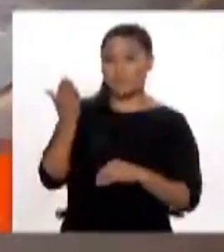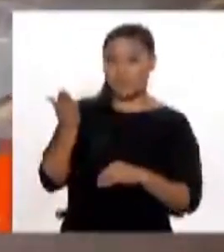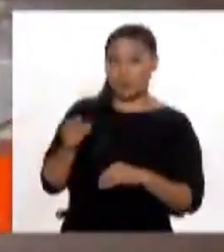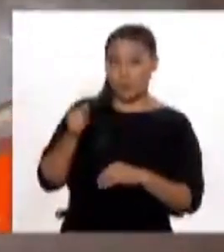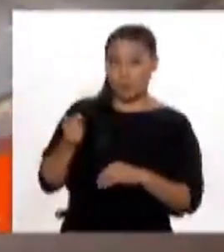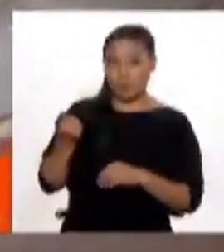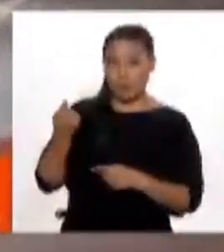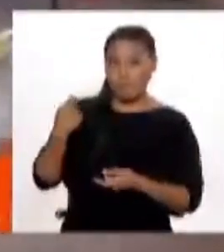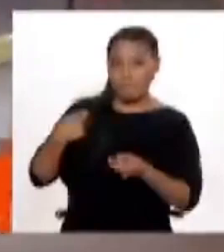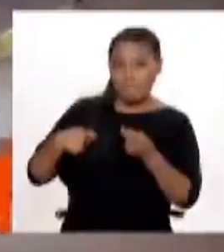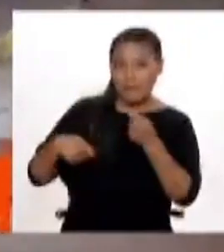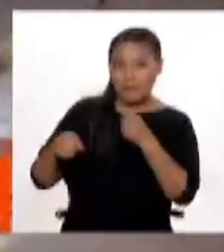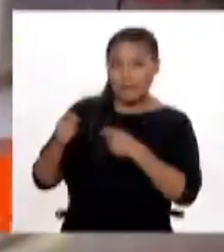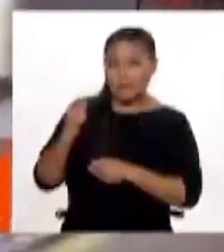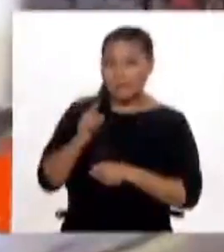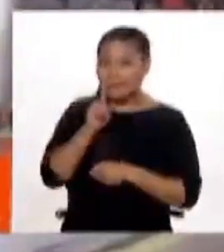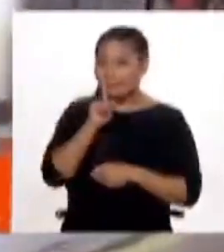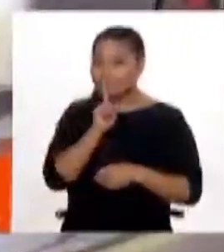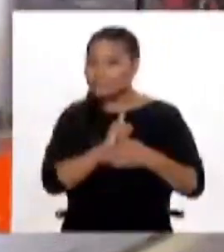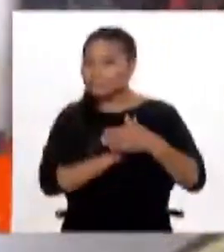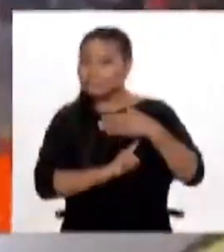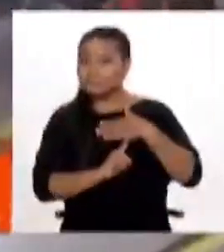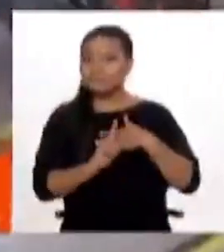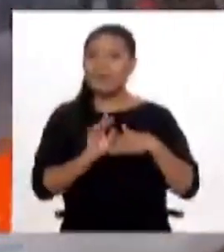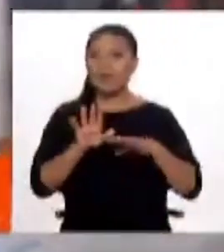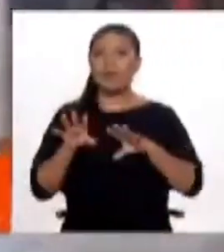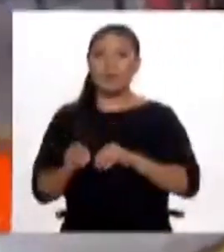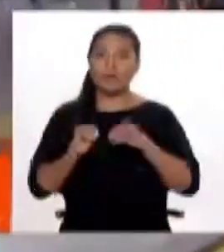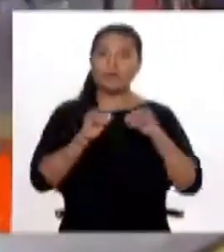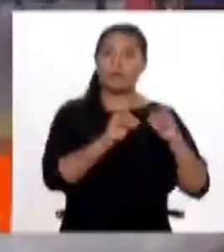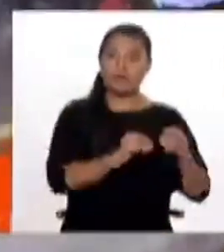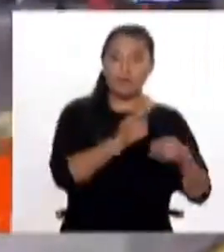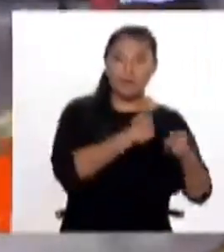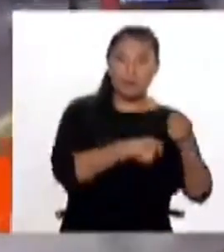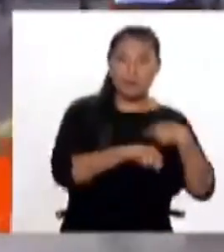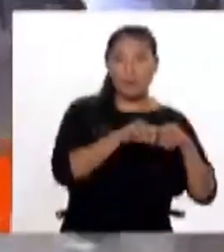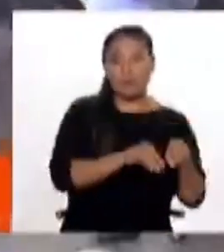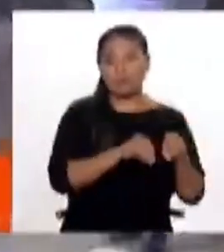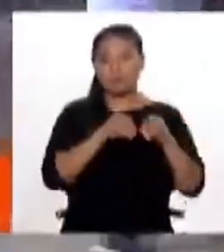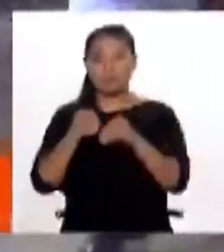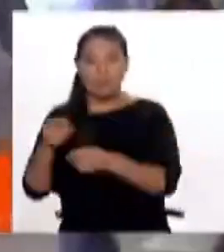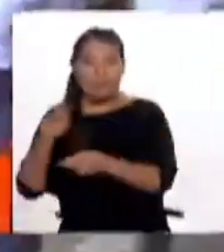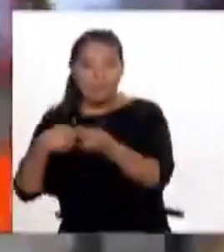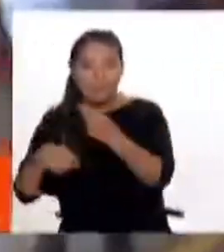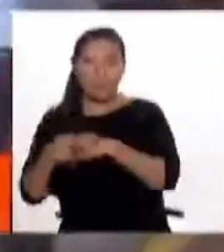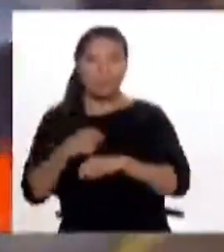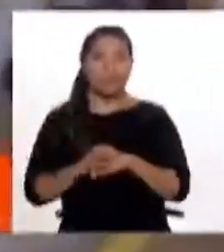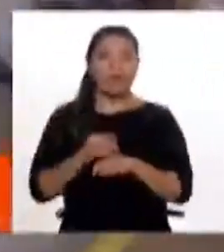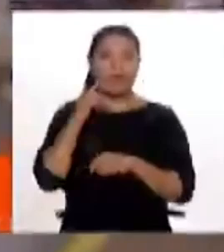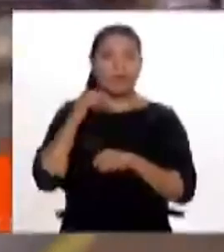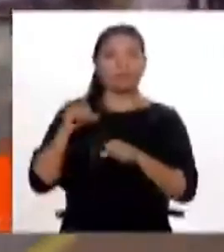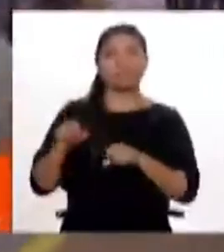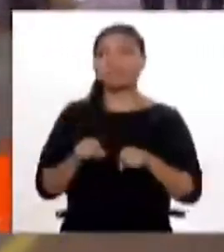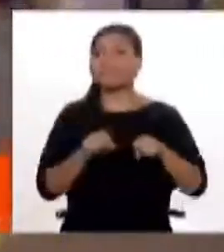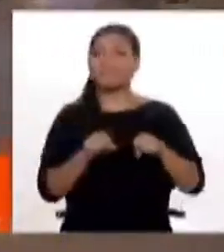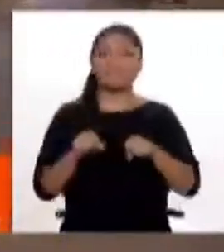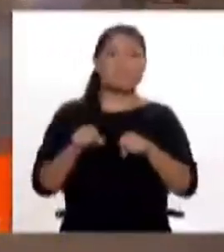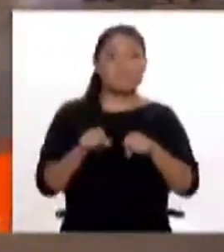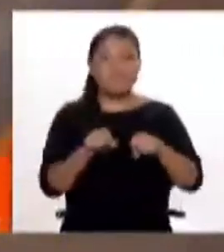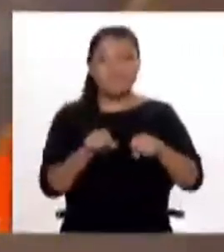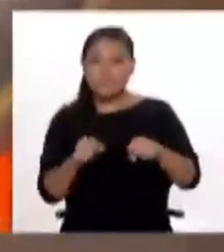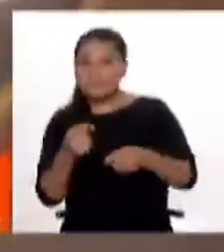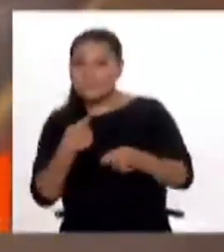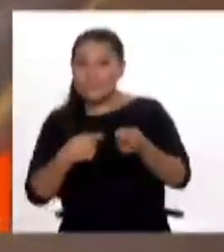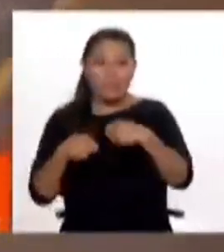está vendiendo, pero de manera ambulatoria. Hay algunas personas que todavía han sacado unos productos que caminan por las calles y